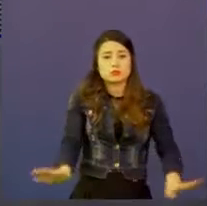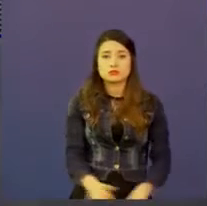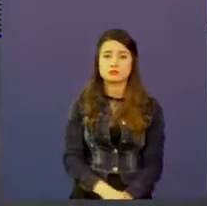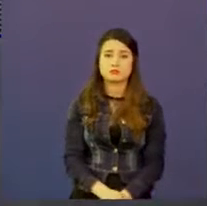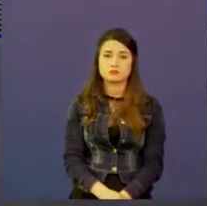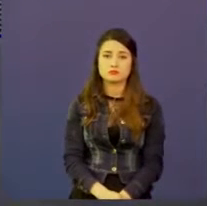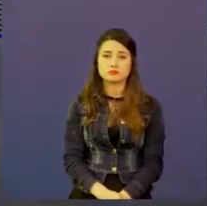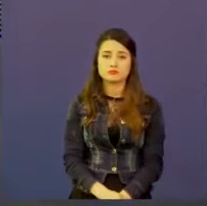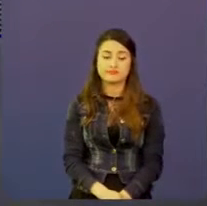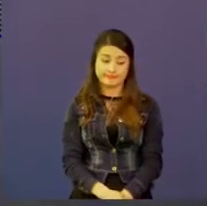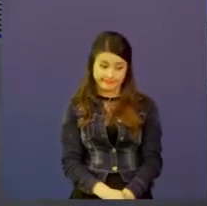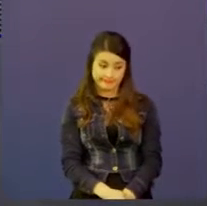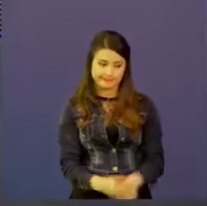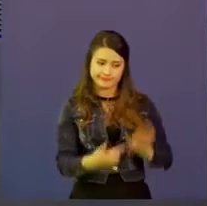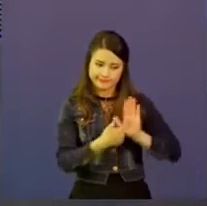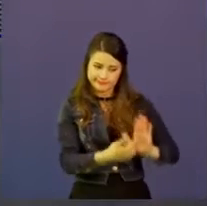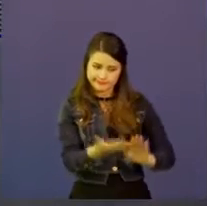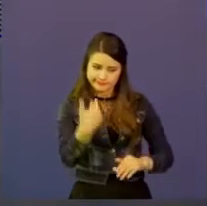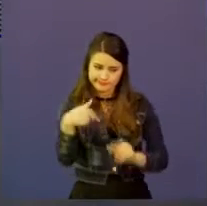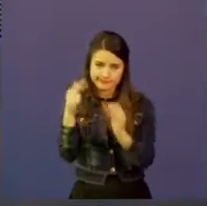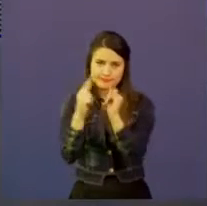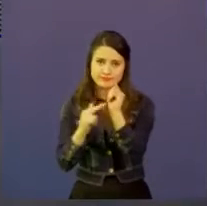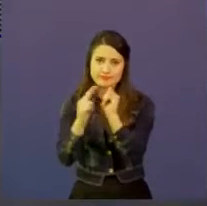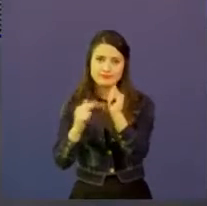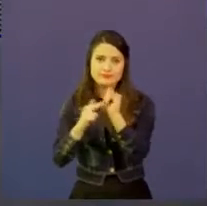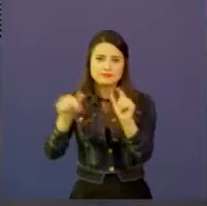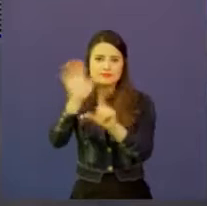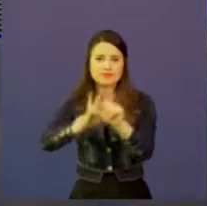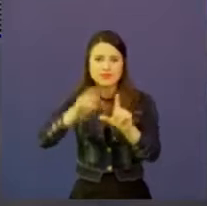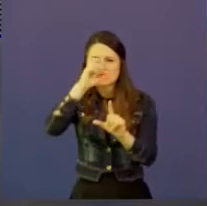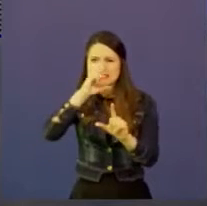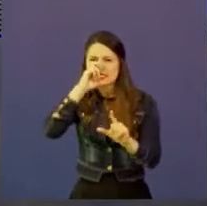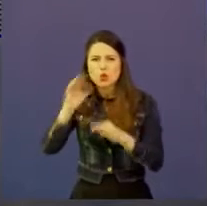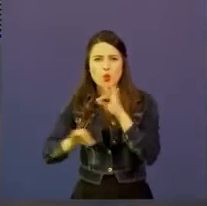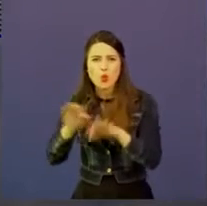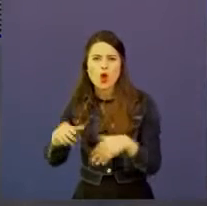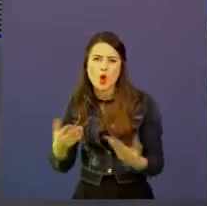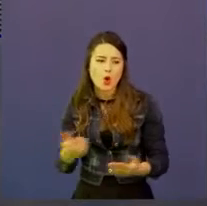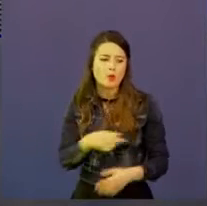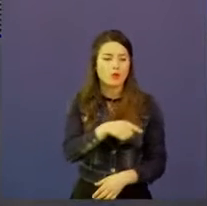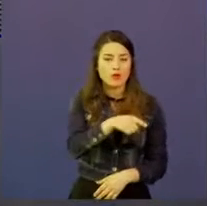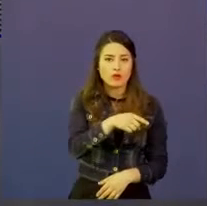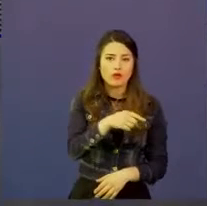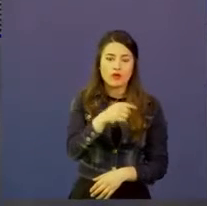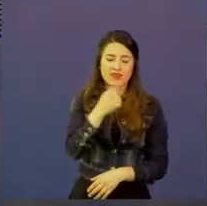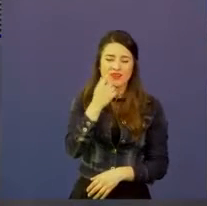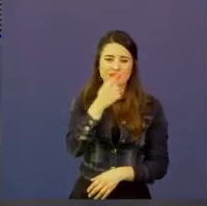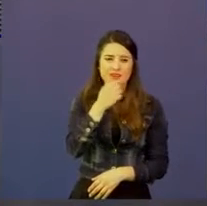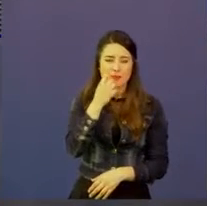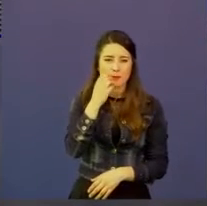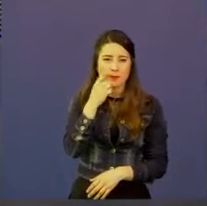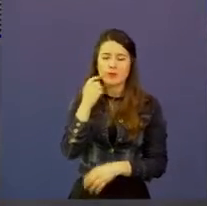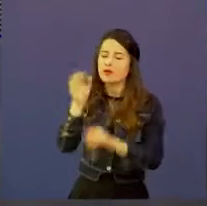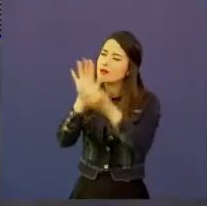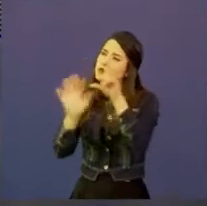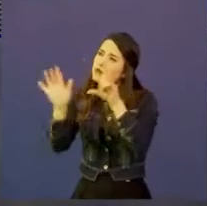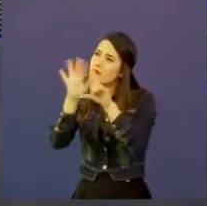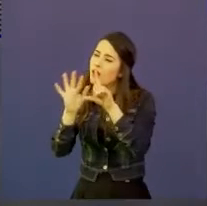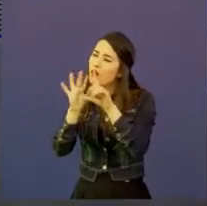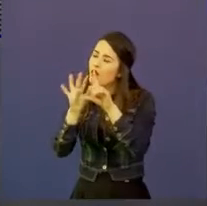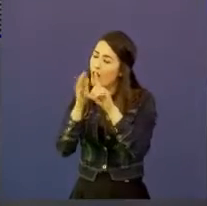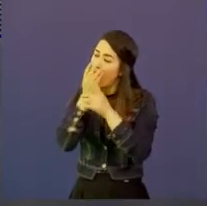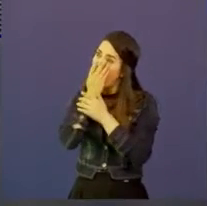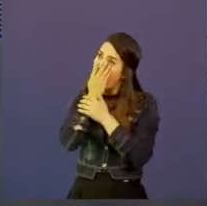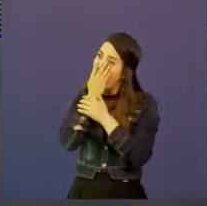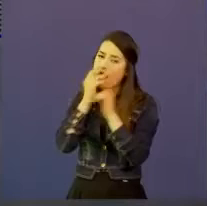cerdo es realmente una de esas experiencias en donde uno dice, la tecnología realmente tiene una magia, y